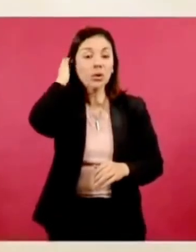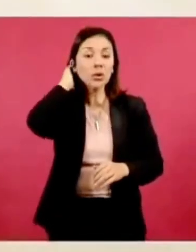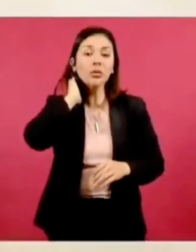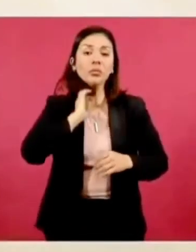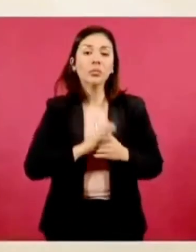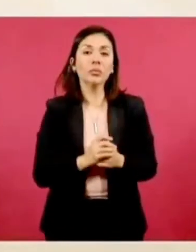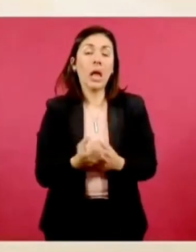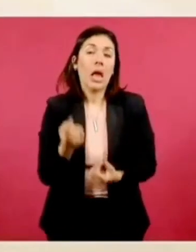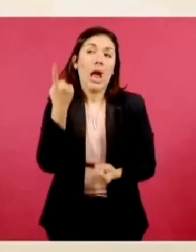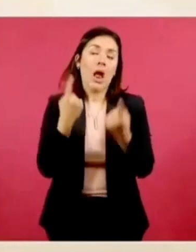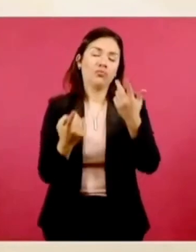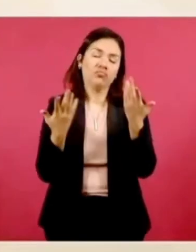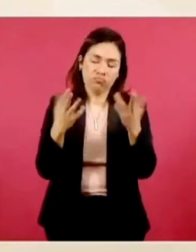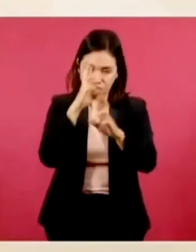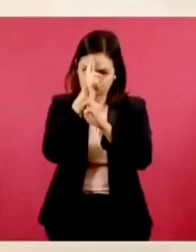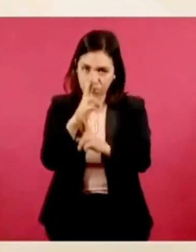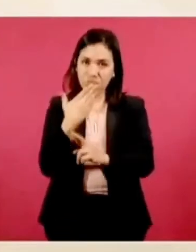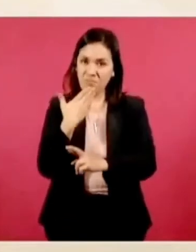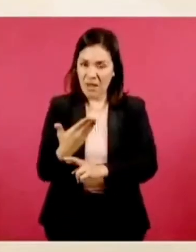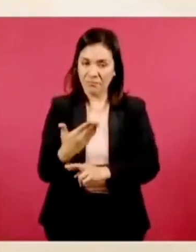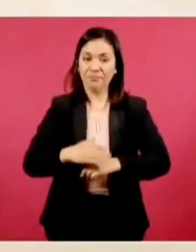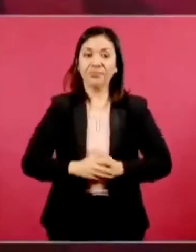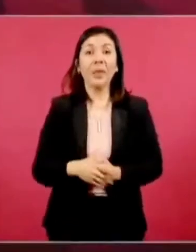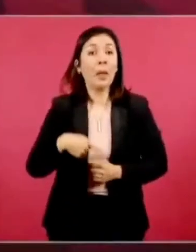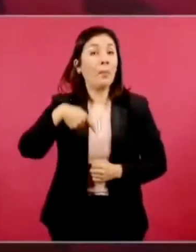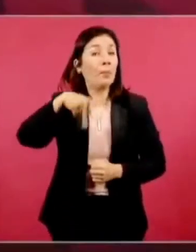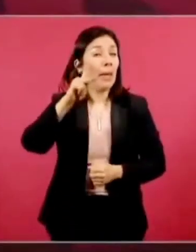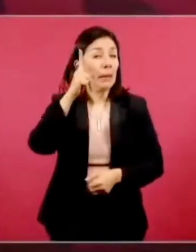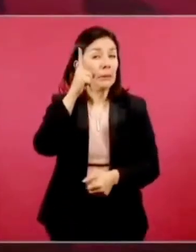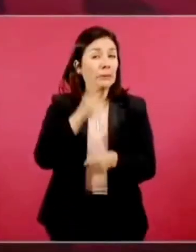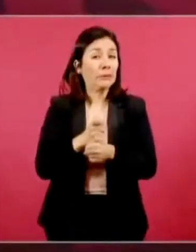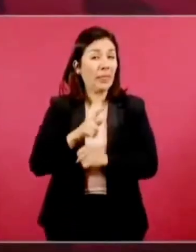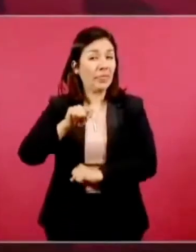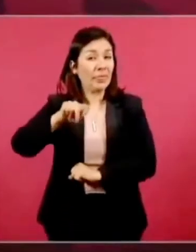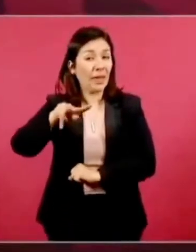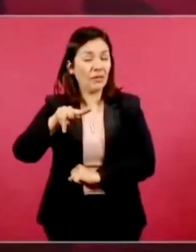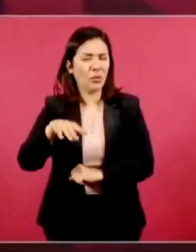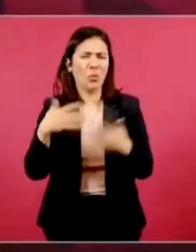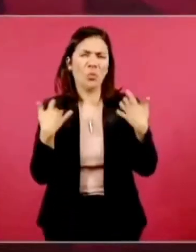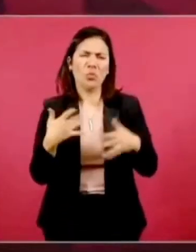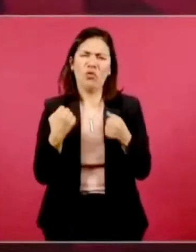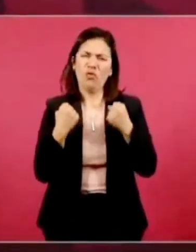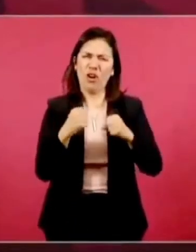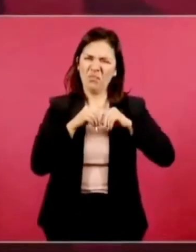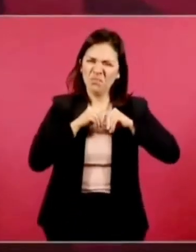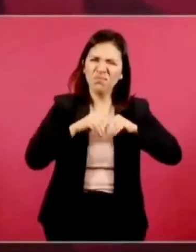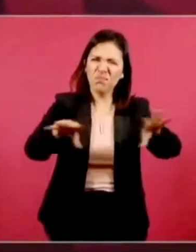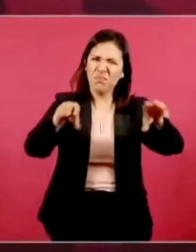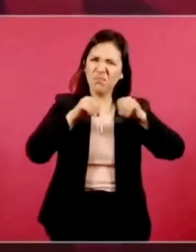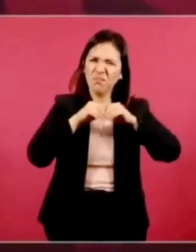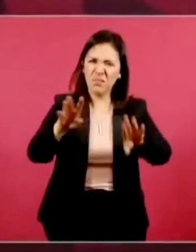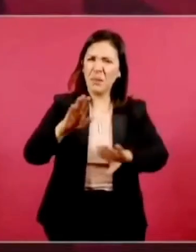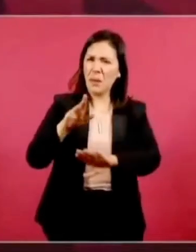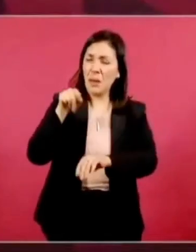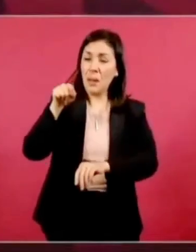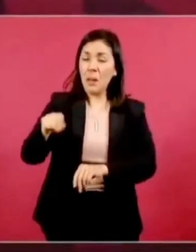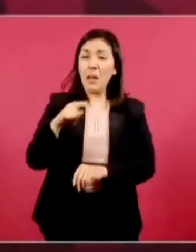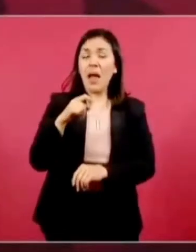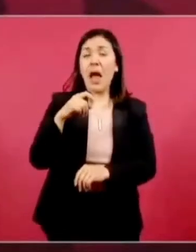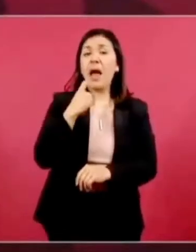Honrosas excepciones, pero sobre todo la televisión con todo, peligro para México, peligro